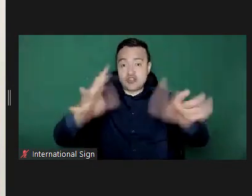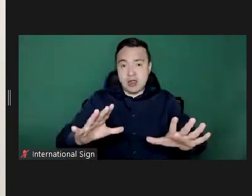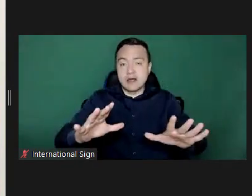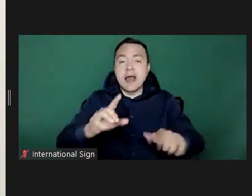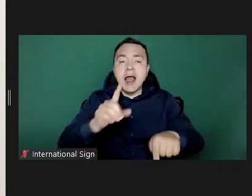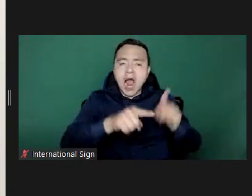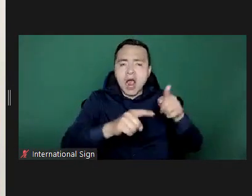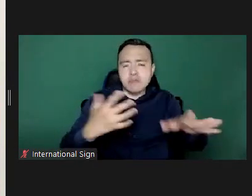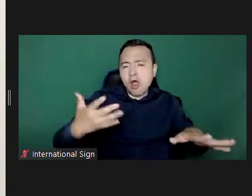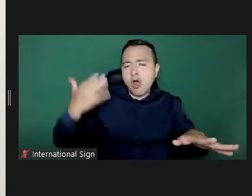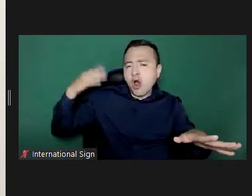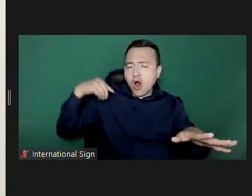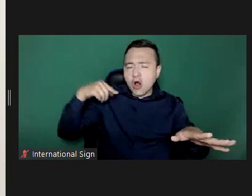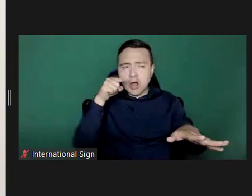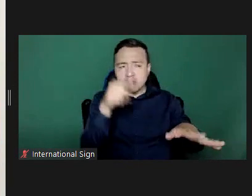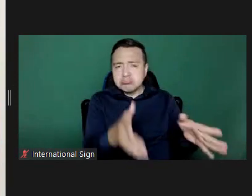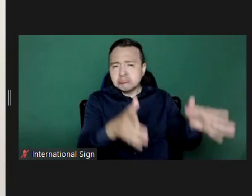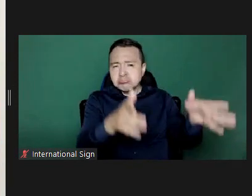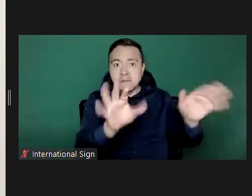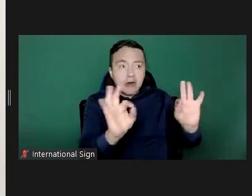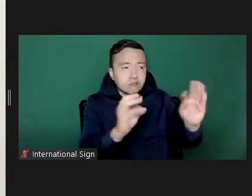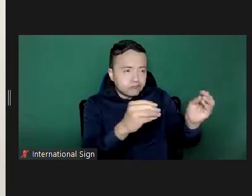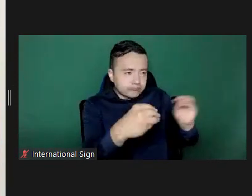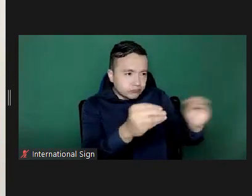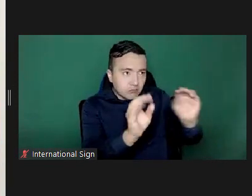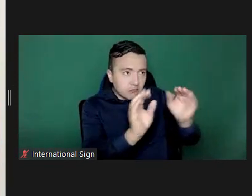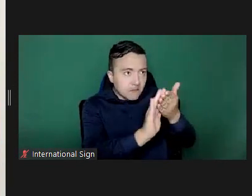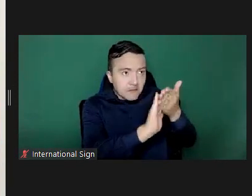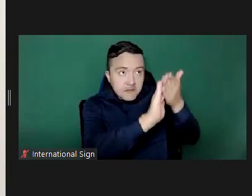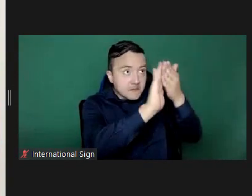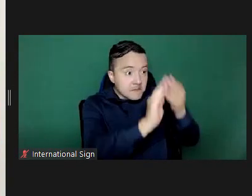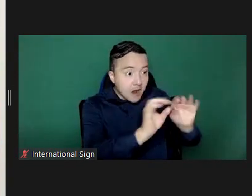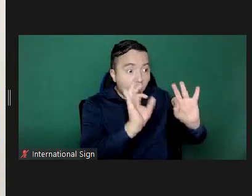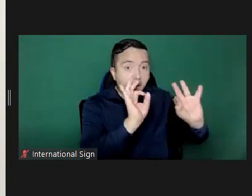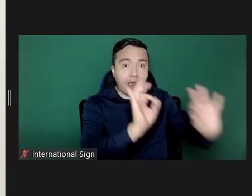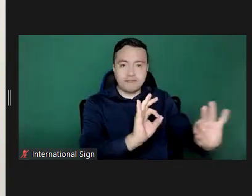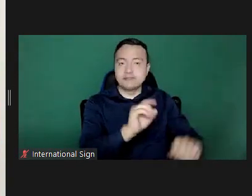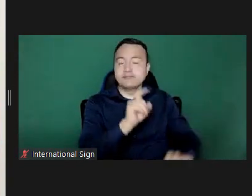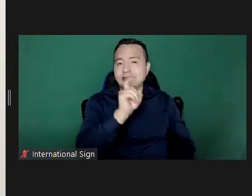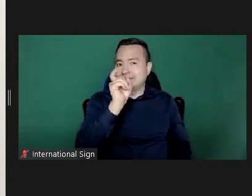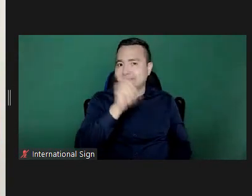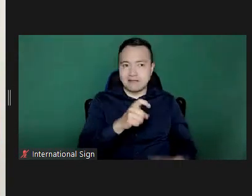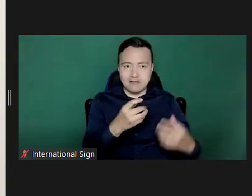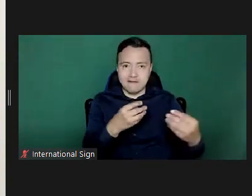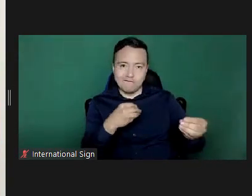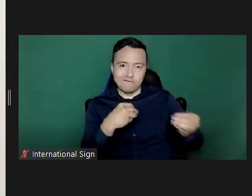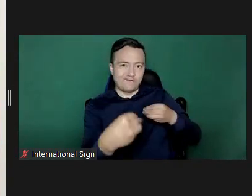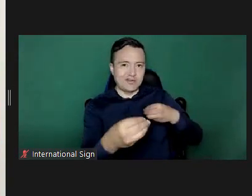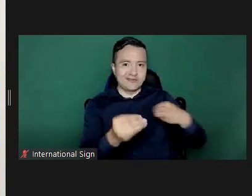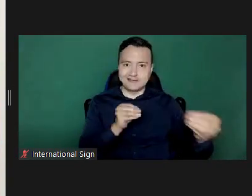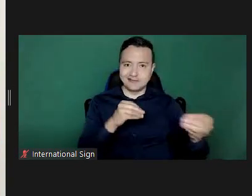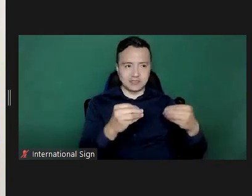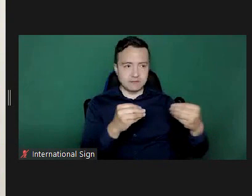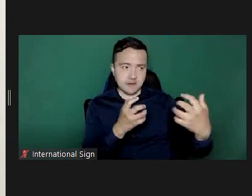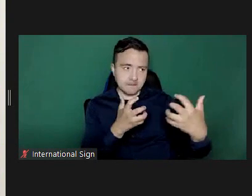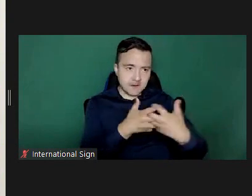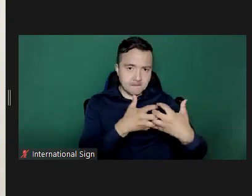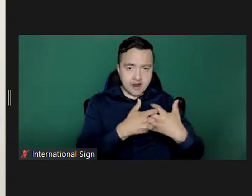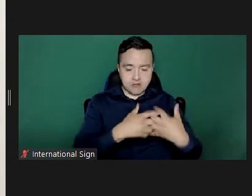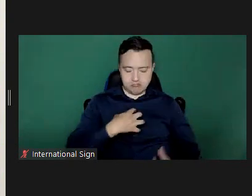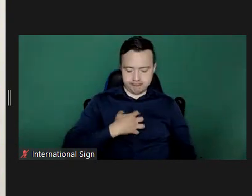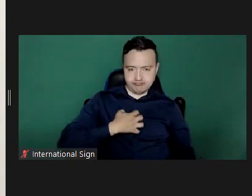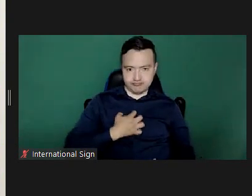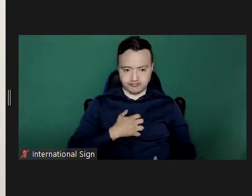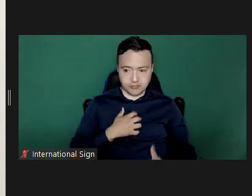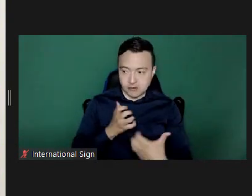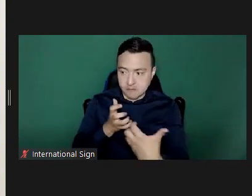ser flexibles, resilientes en cuanto a las instituciones. Tenemos que saber encarar emergencias